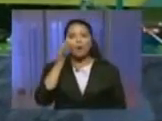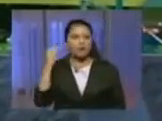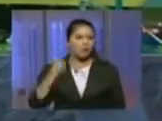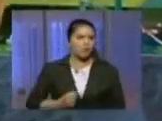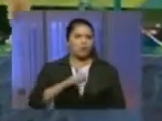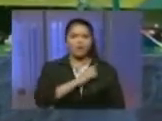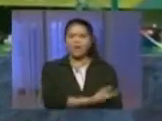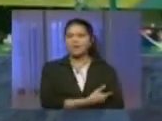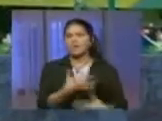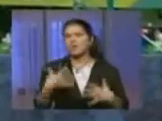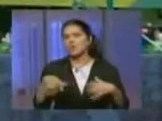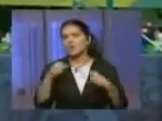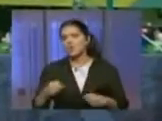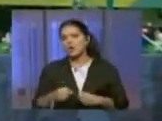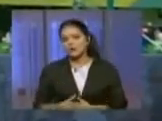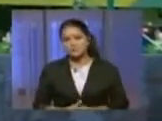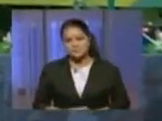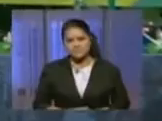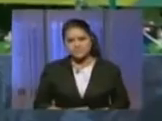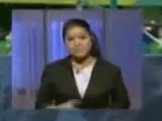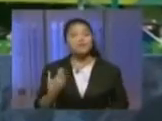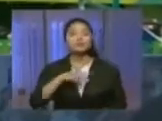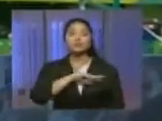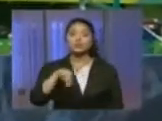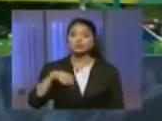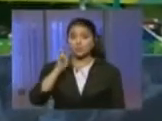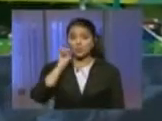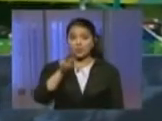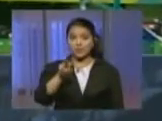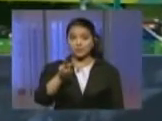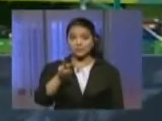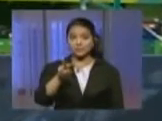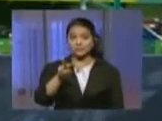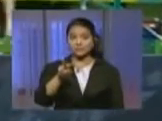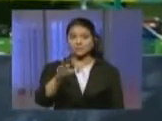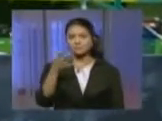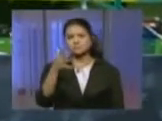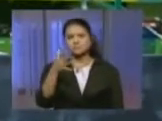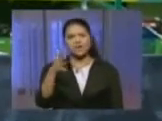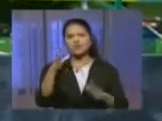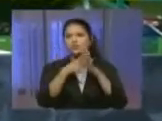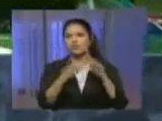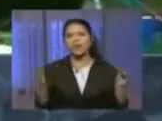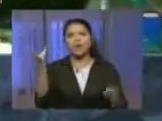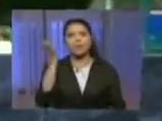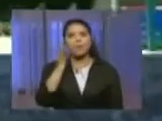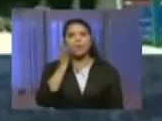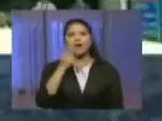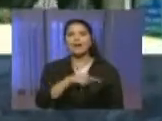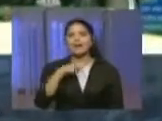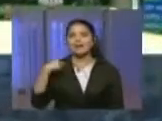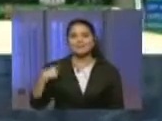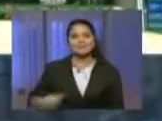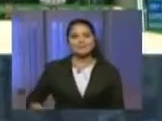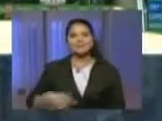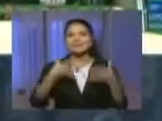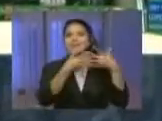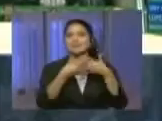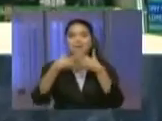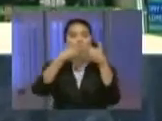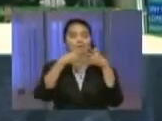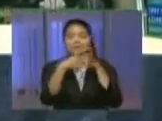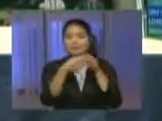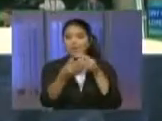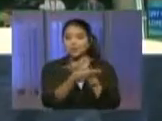no fíjense estábamos viendo Bueno pero casi todas las muchachas las china las estadounidenses todas